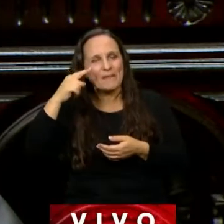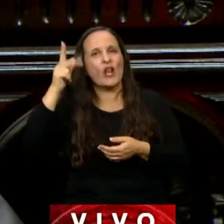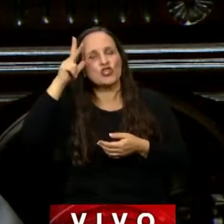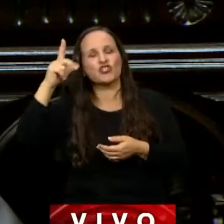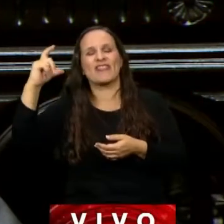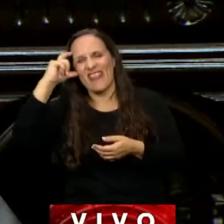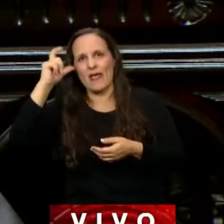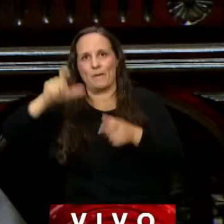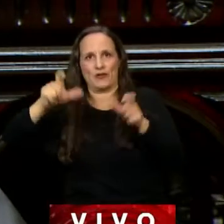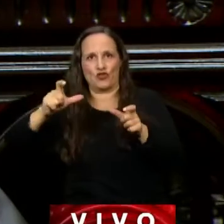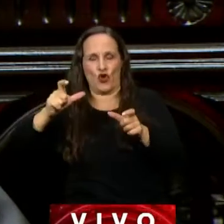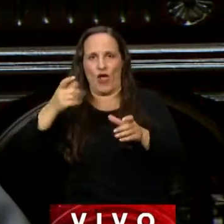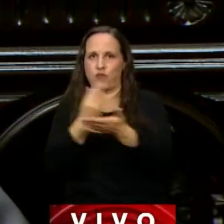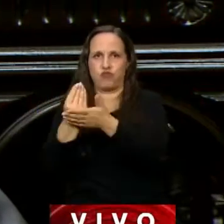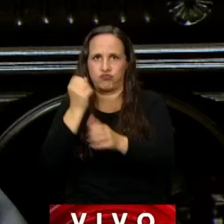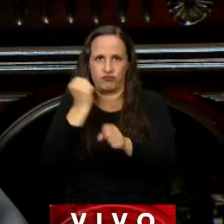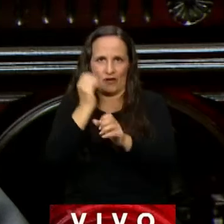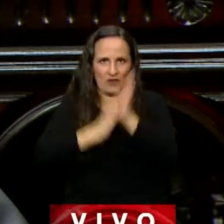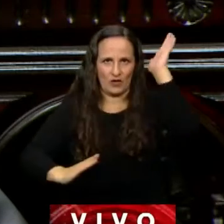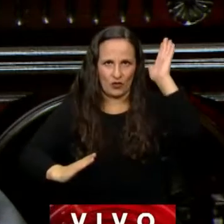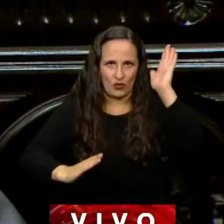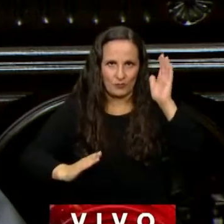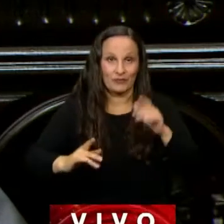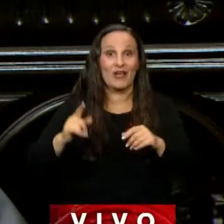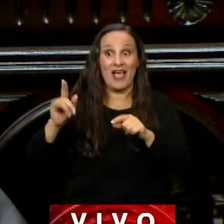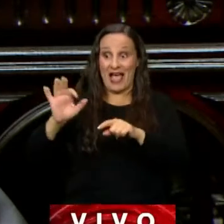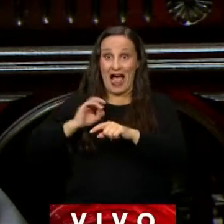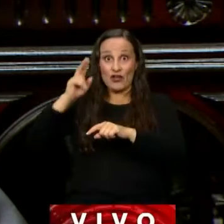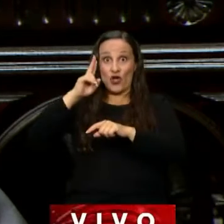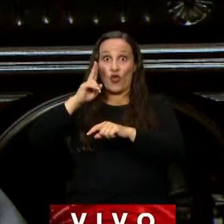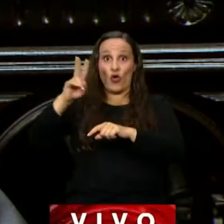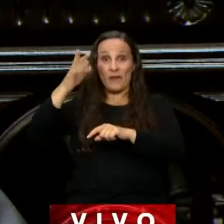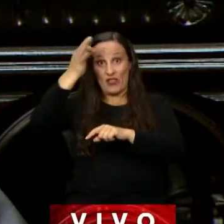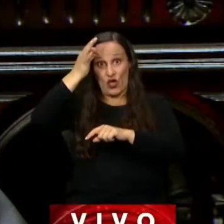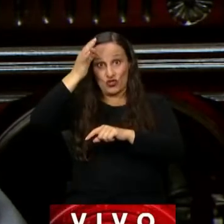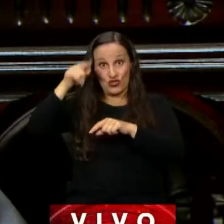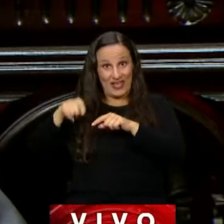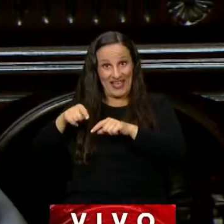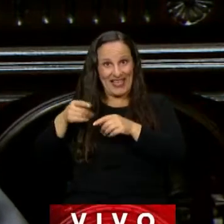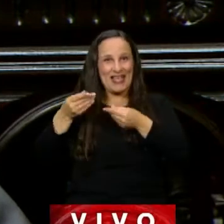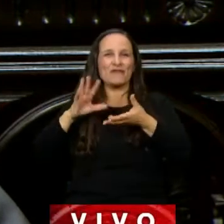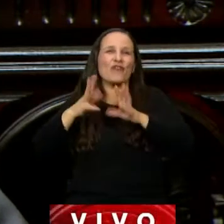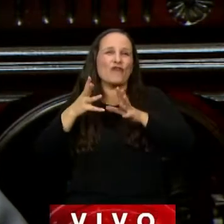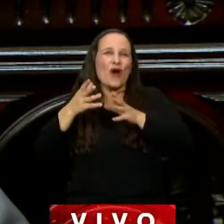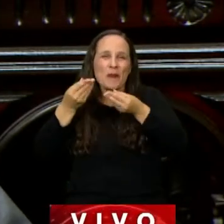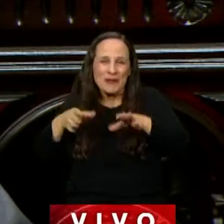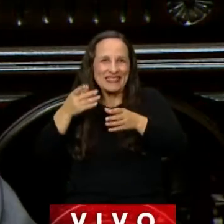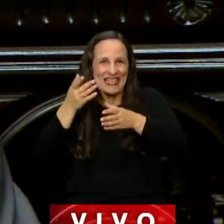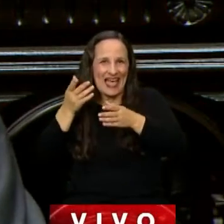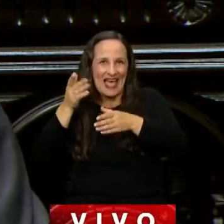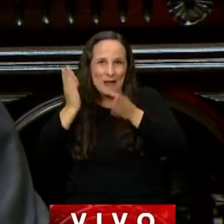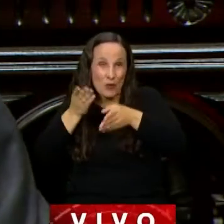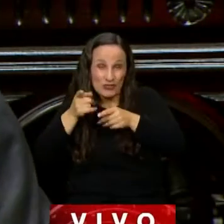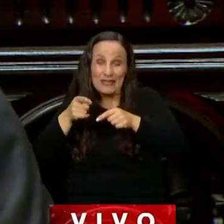12.777.810 personas, considerando desde el 2012, a partir del cual se utiliza la actual metodología, es el número